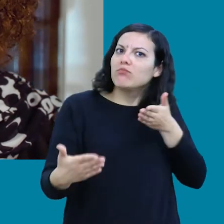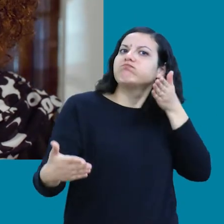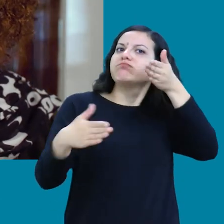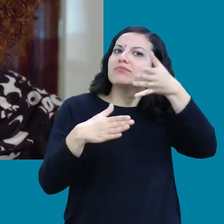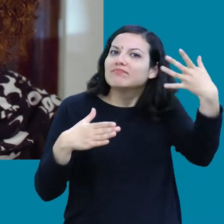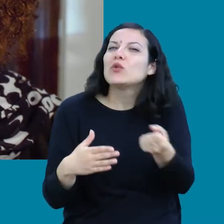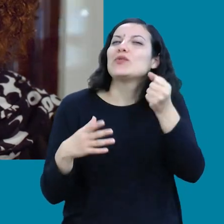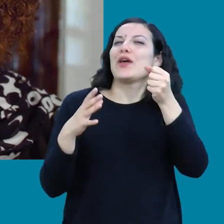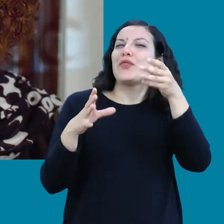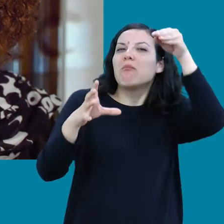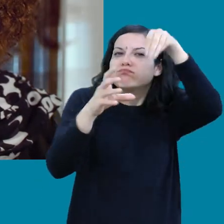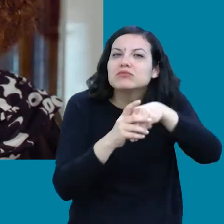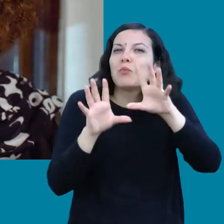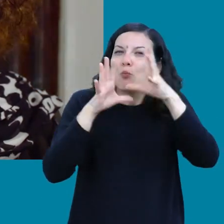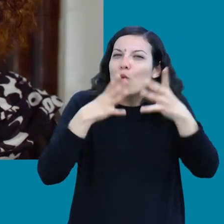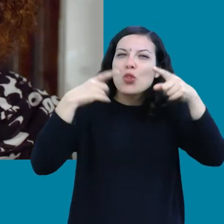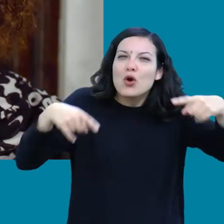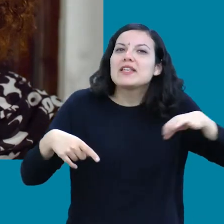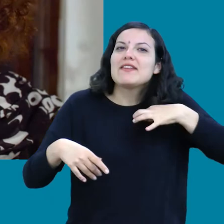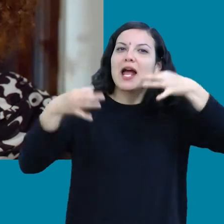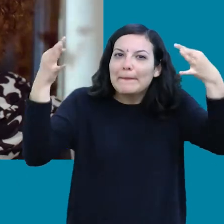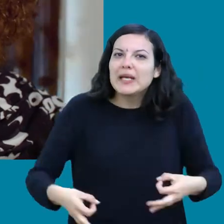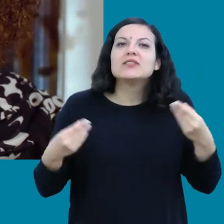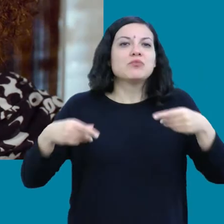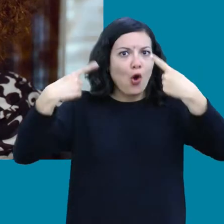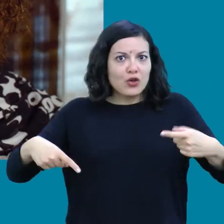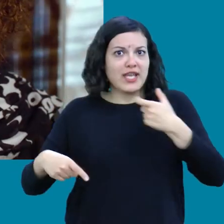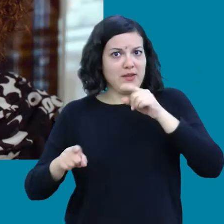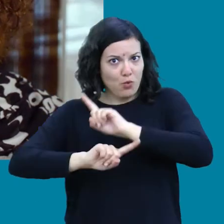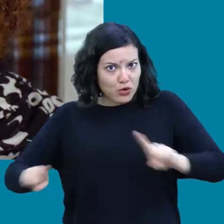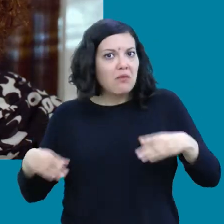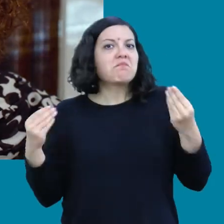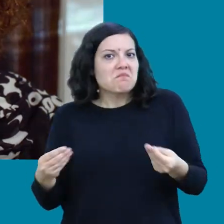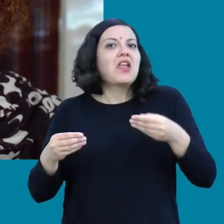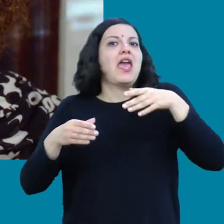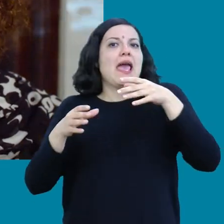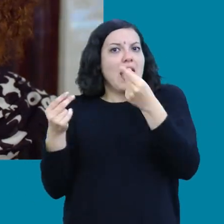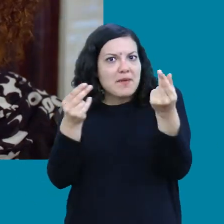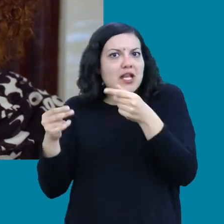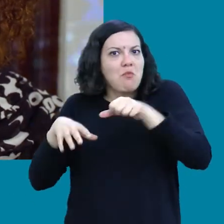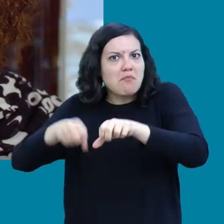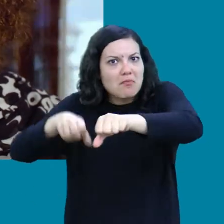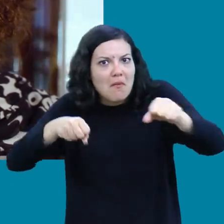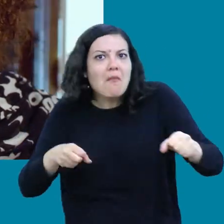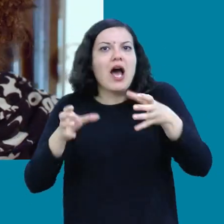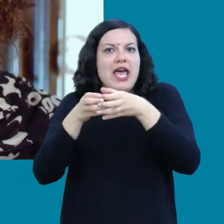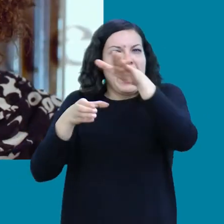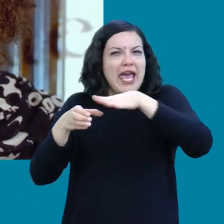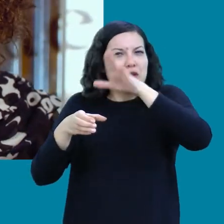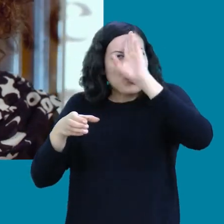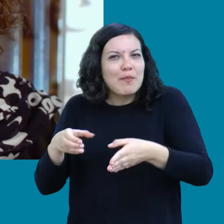encontrarnos con el mundo, con lo más vital de ese mundo, que es lo que no queremos, ¿no? La explotación capitalista, heteronormativa